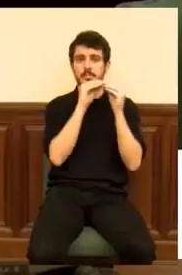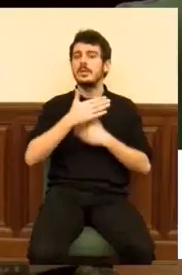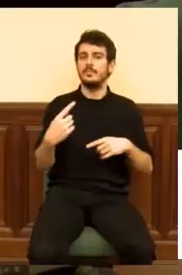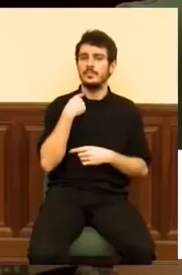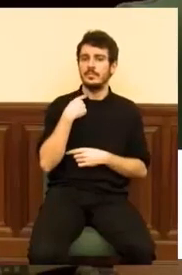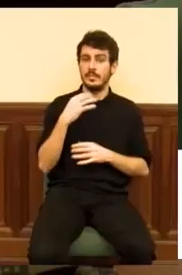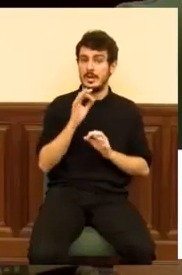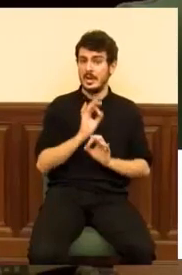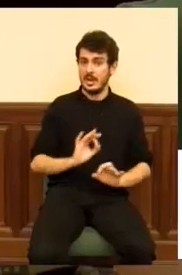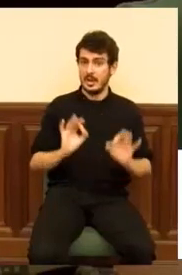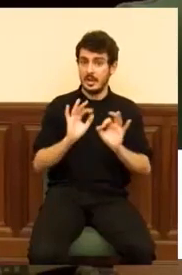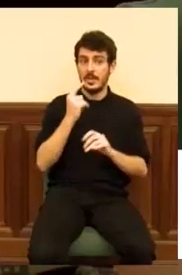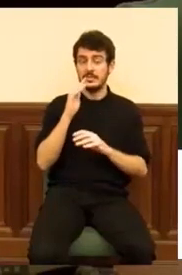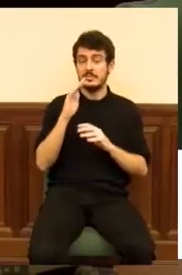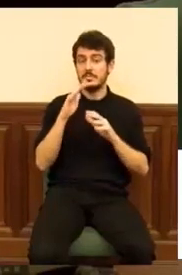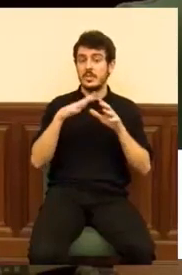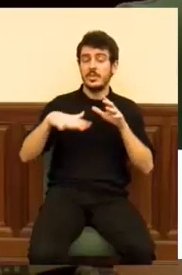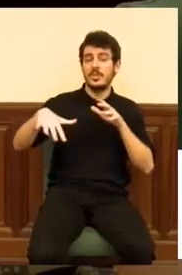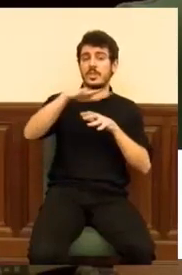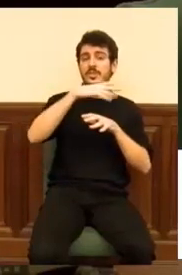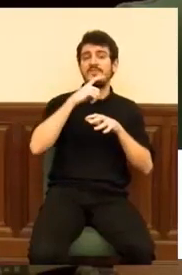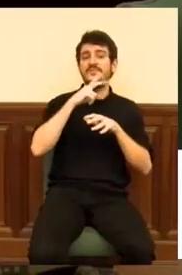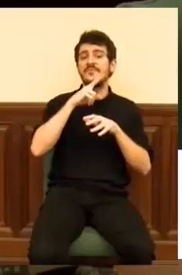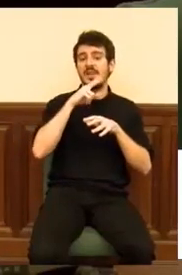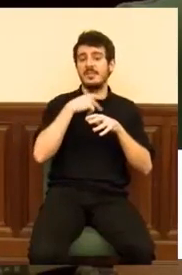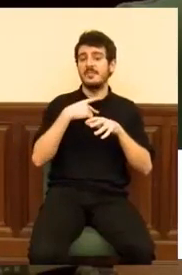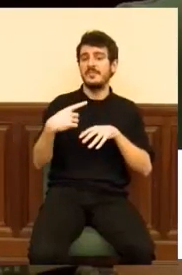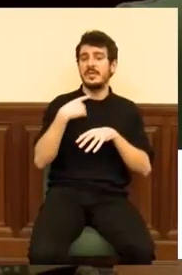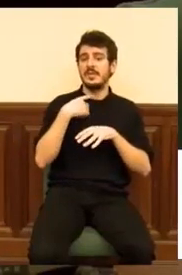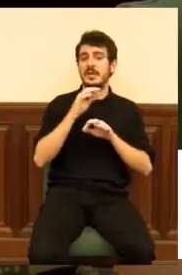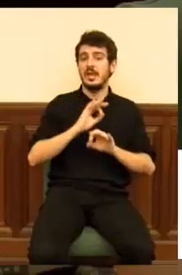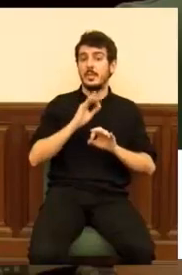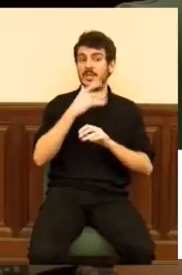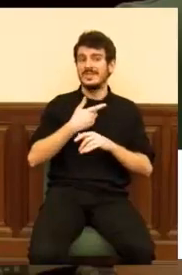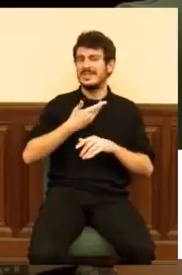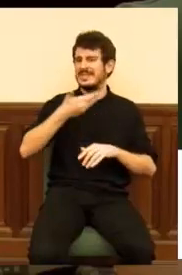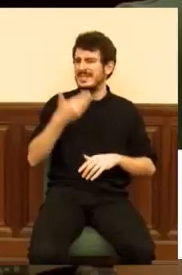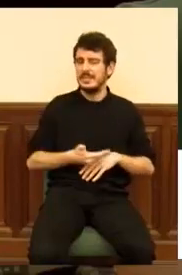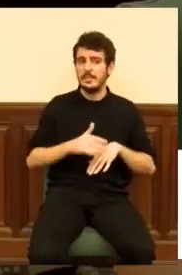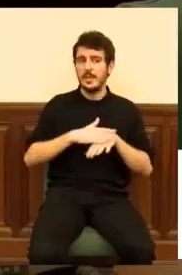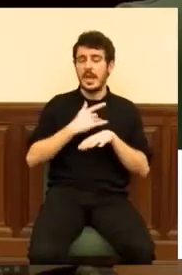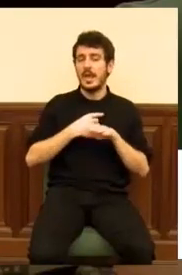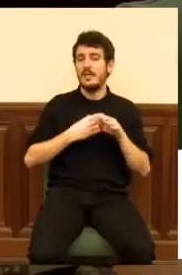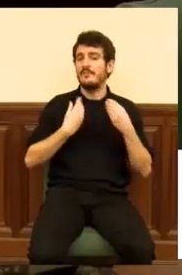pierda arbolado, que es fundamental tanto para la calidad de vida como para la lucha contra el cambio climático.